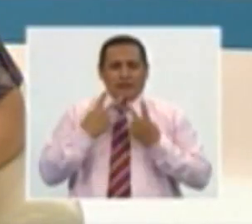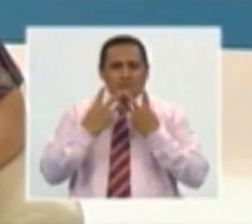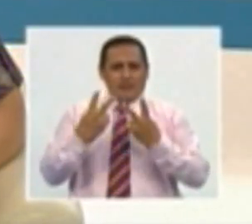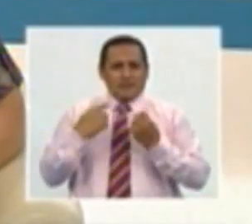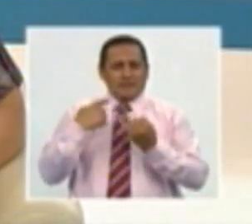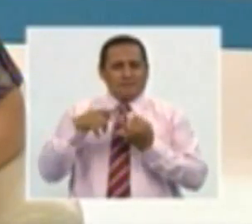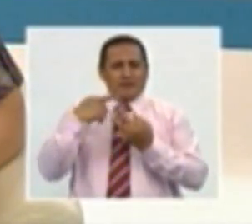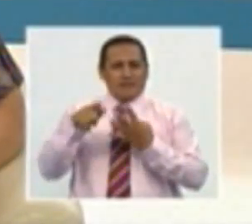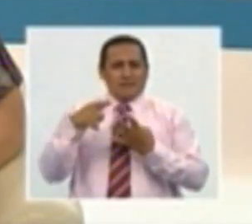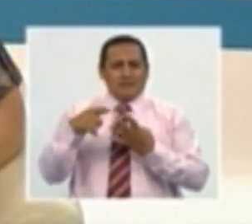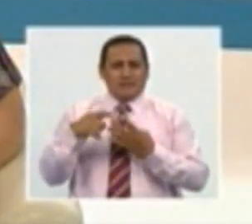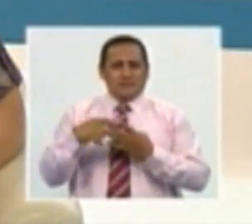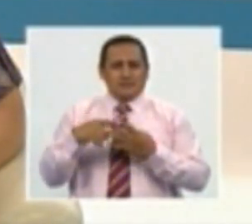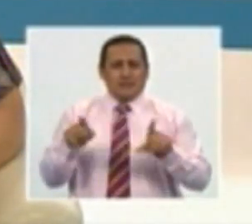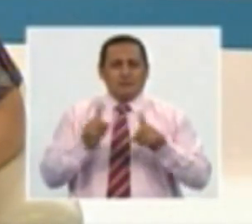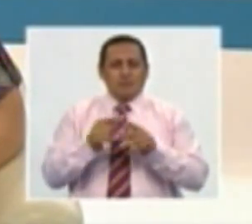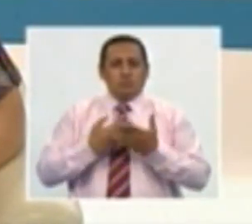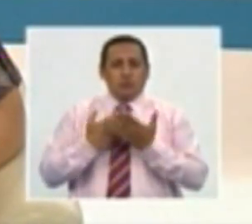otras